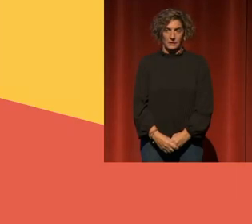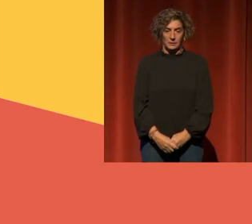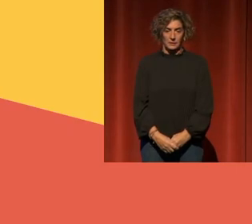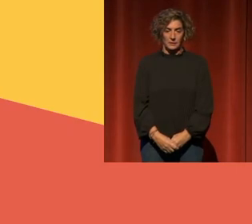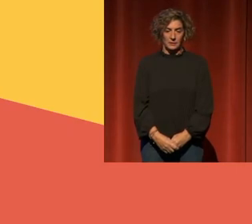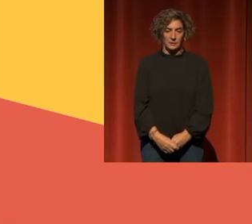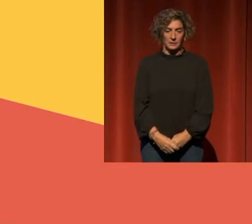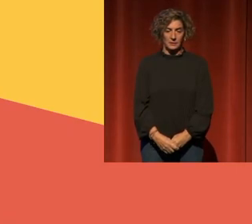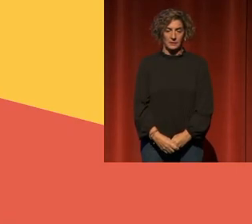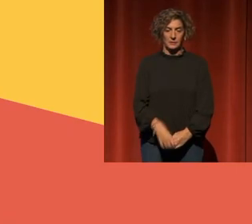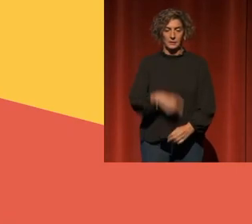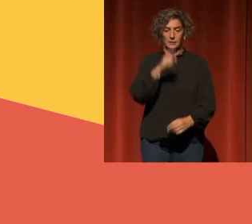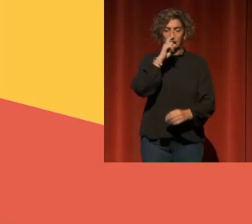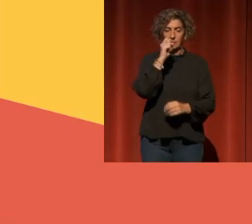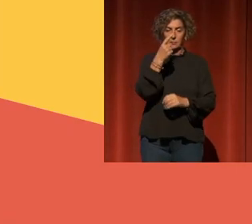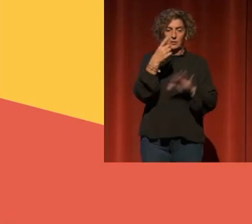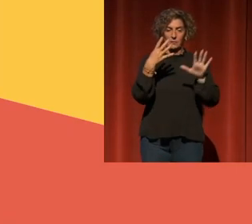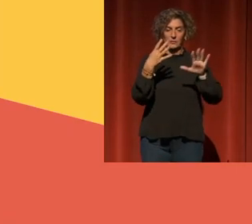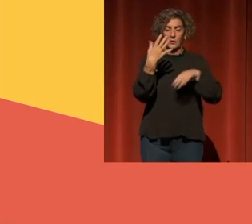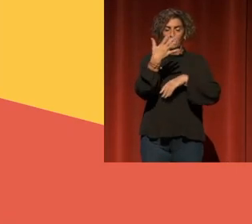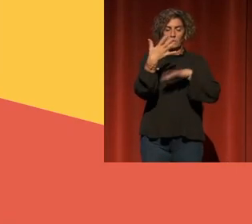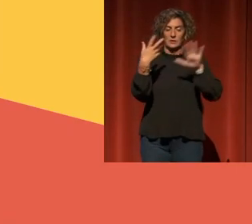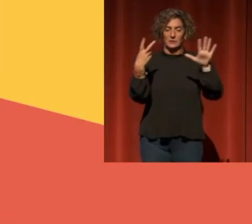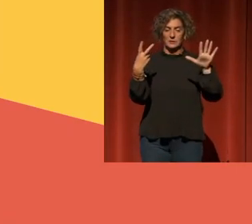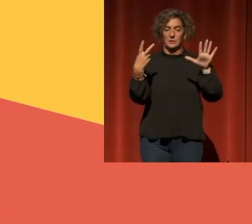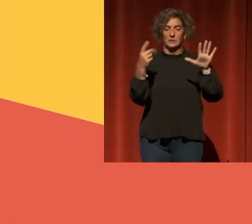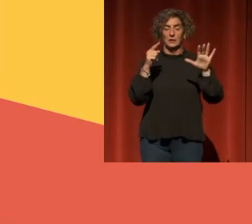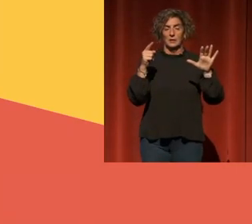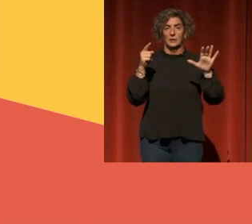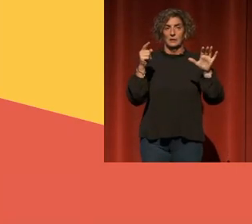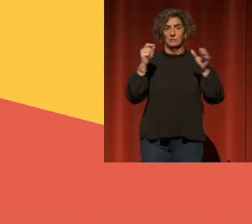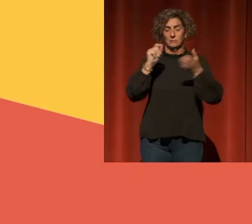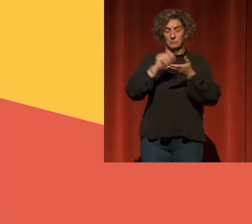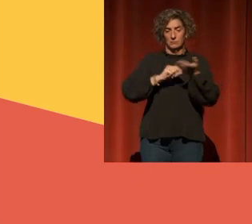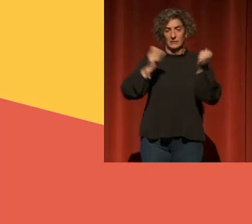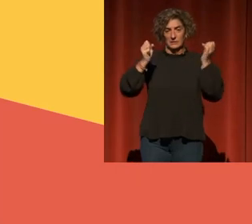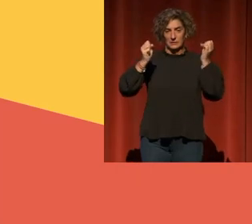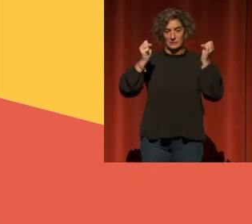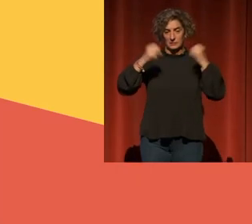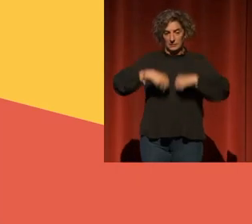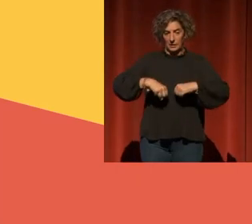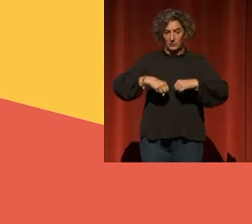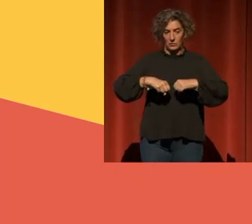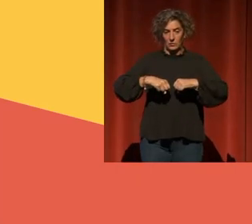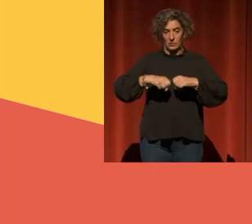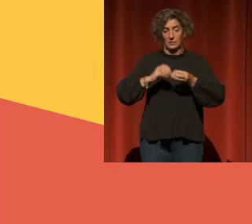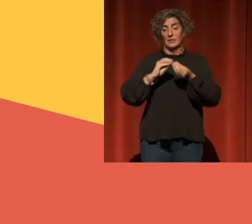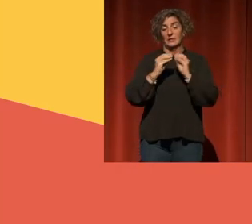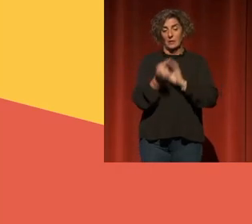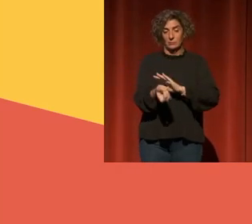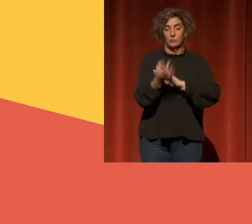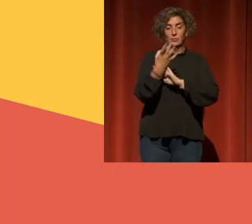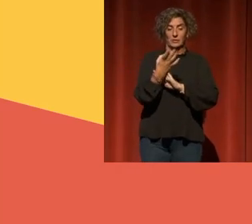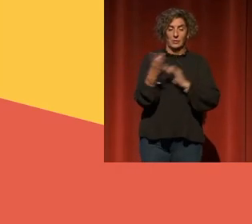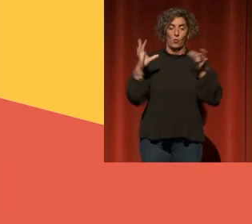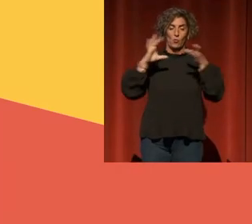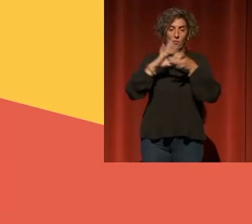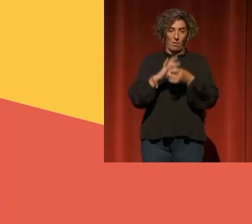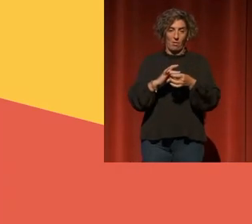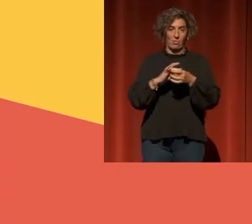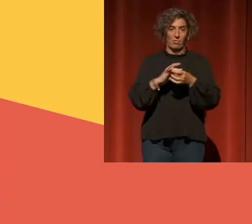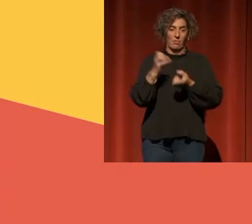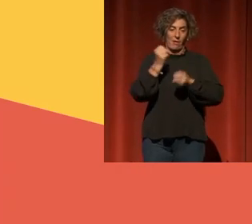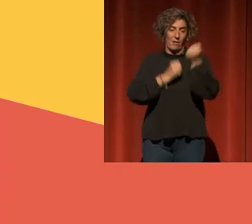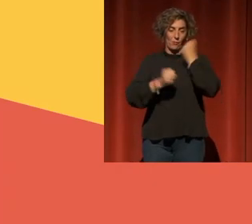en el año 1957 con el tratado de la Unión Europea con el tratado perdón constitutivo de la comunidad económica europea ya se empieza hablar